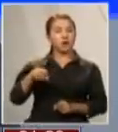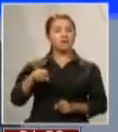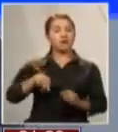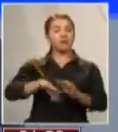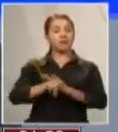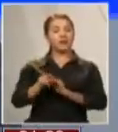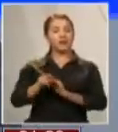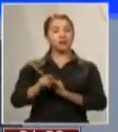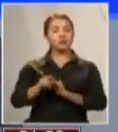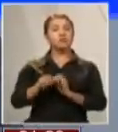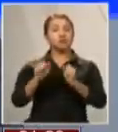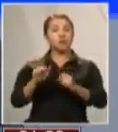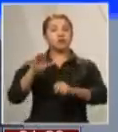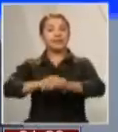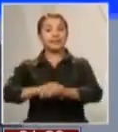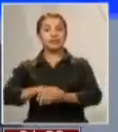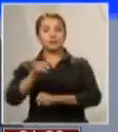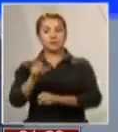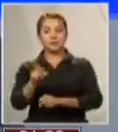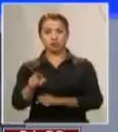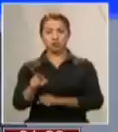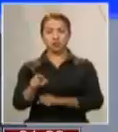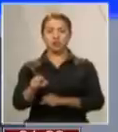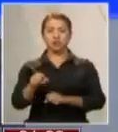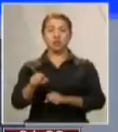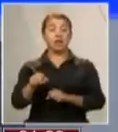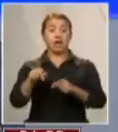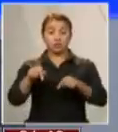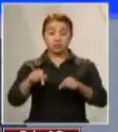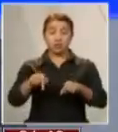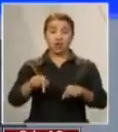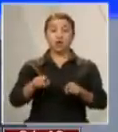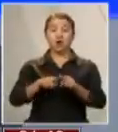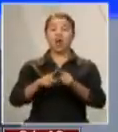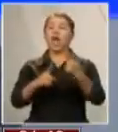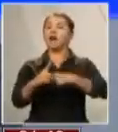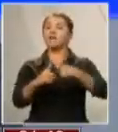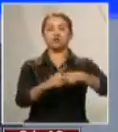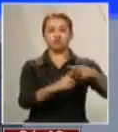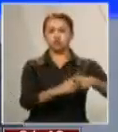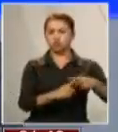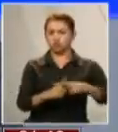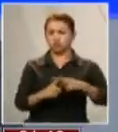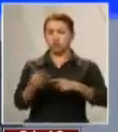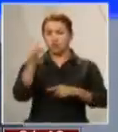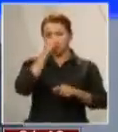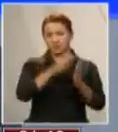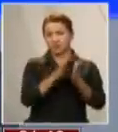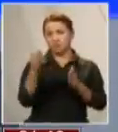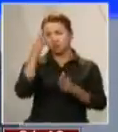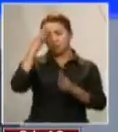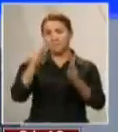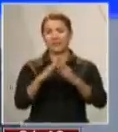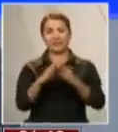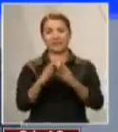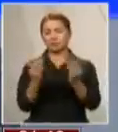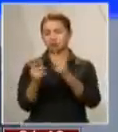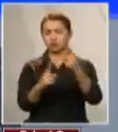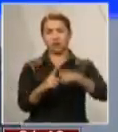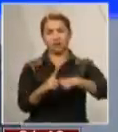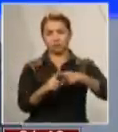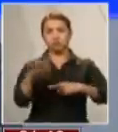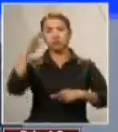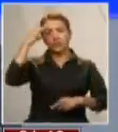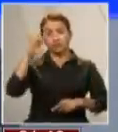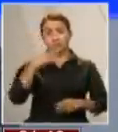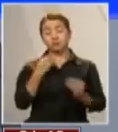delito, podían detener a esa persona. Eso obviamente se prestó para abuso en época del gobierno militar, y todos sabemos